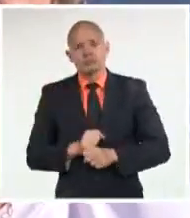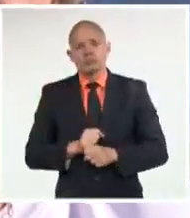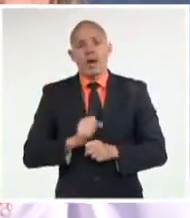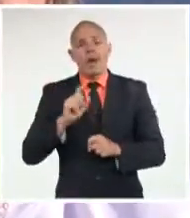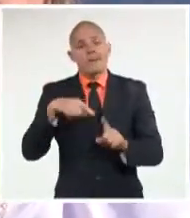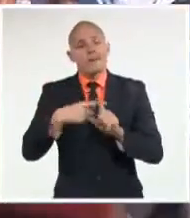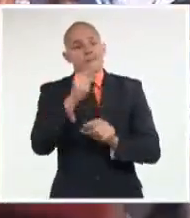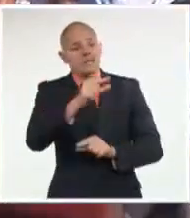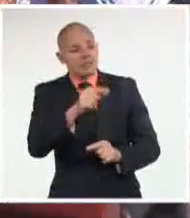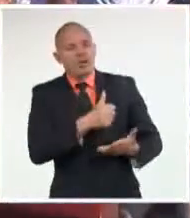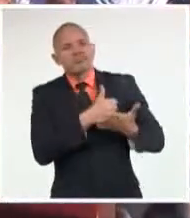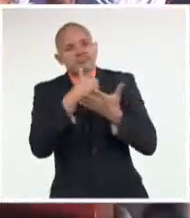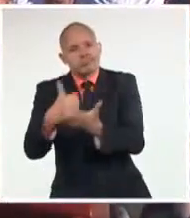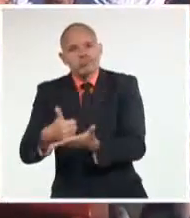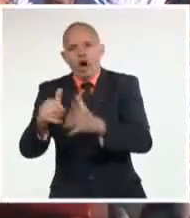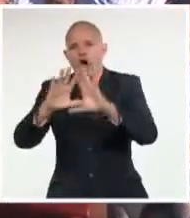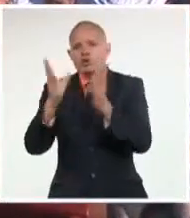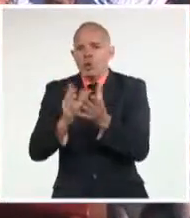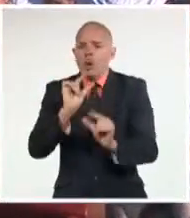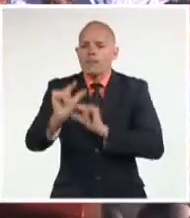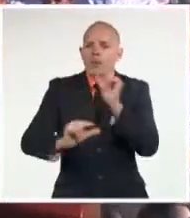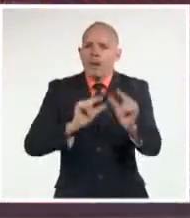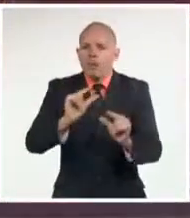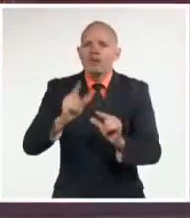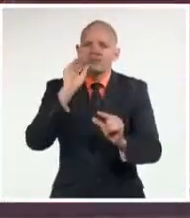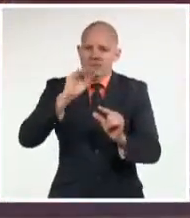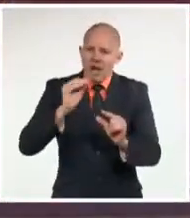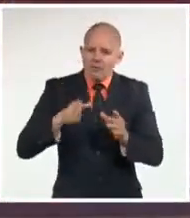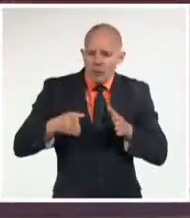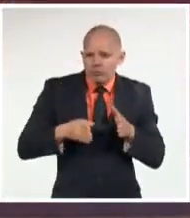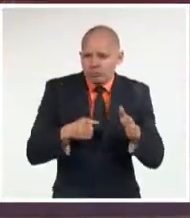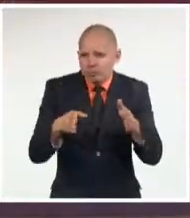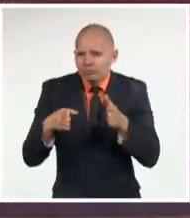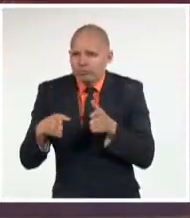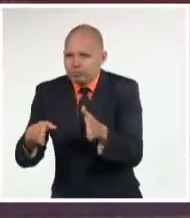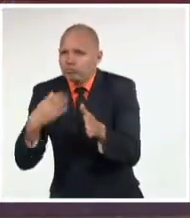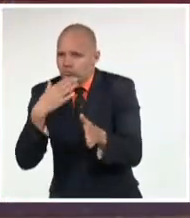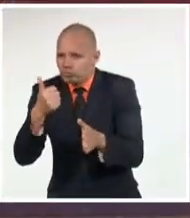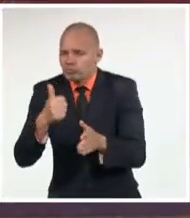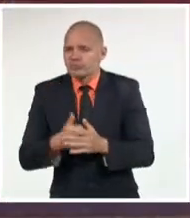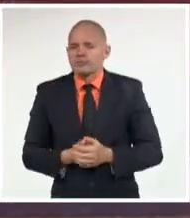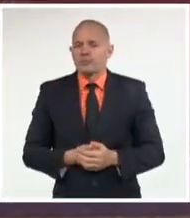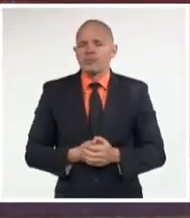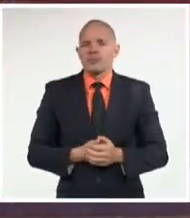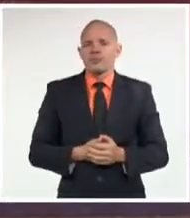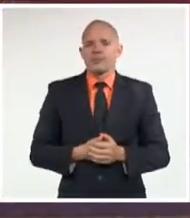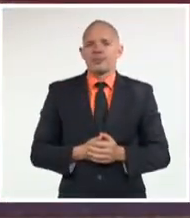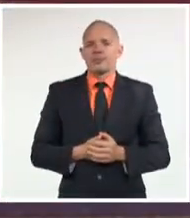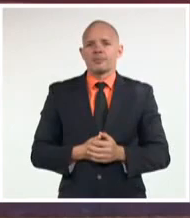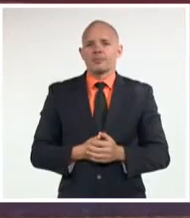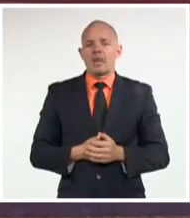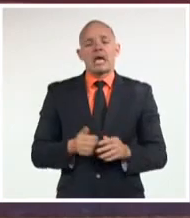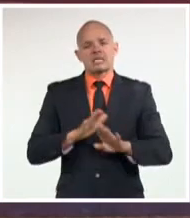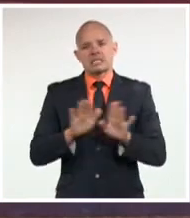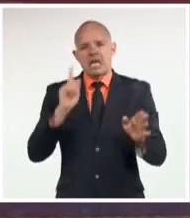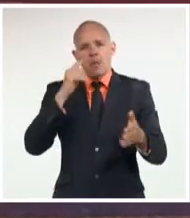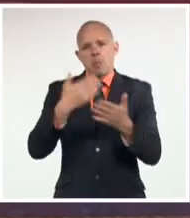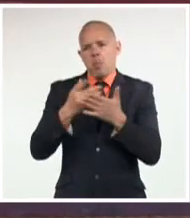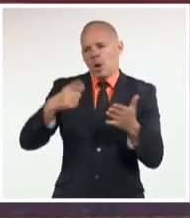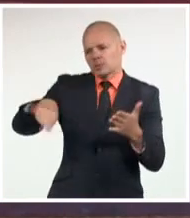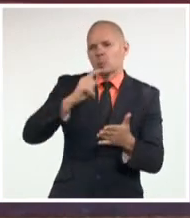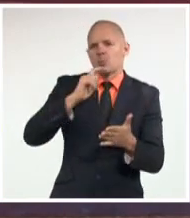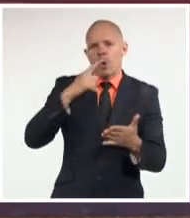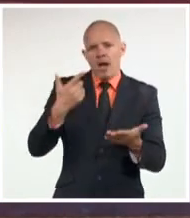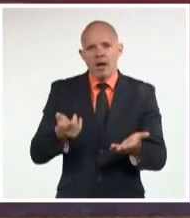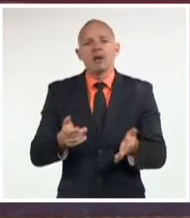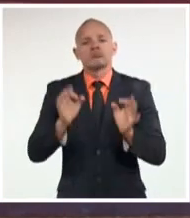que apoyaron la recuperación de los organopónicos. La agricultura urbana, suburbana y familiar ha demostrado una vez